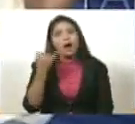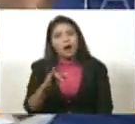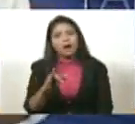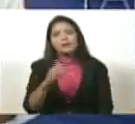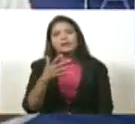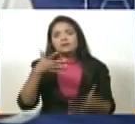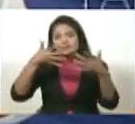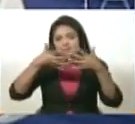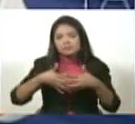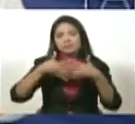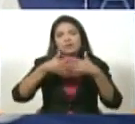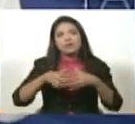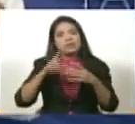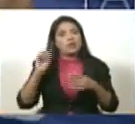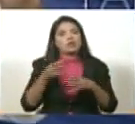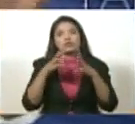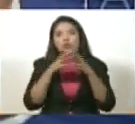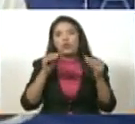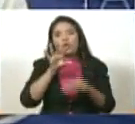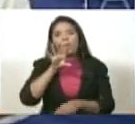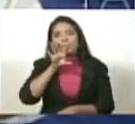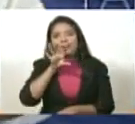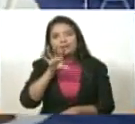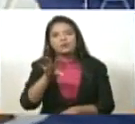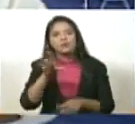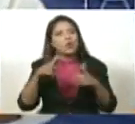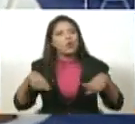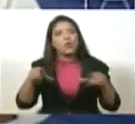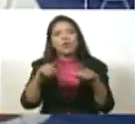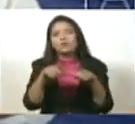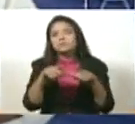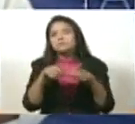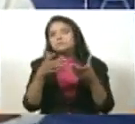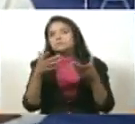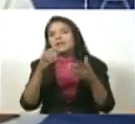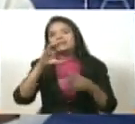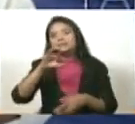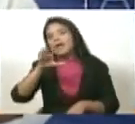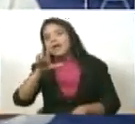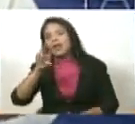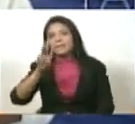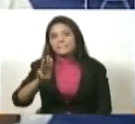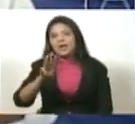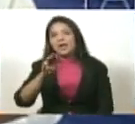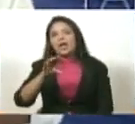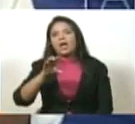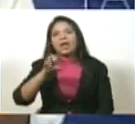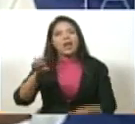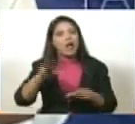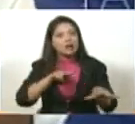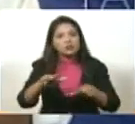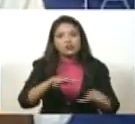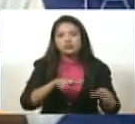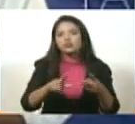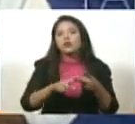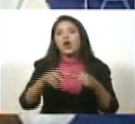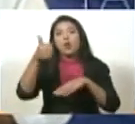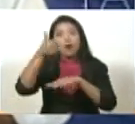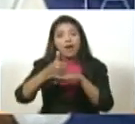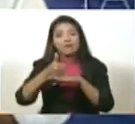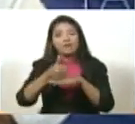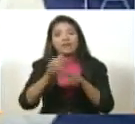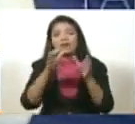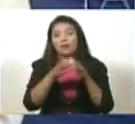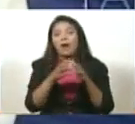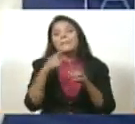la maquinaria de nuestros partidos, la de los centros, los CLP, las VCH, las patrullas, los jefes de patrulla, los